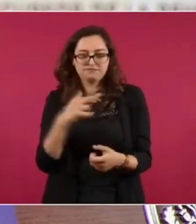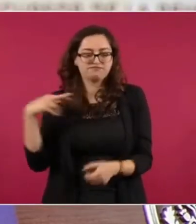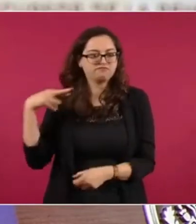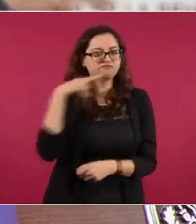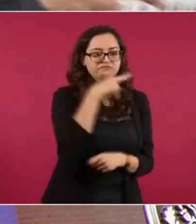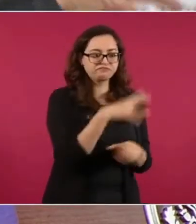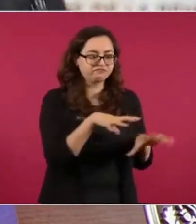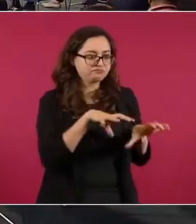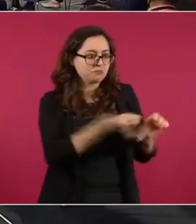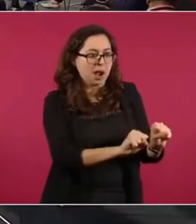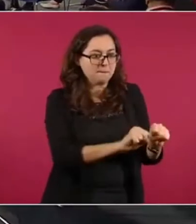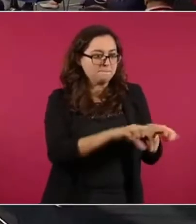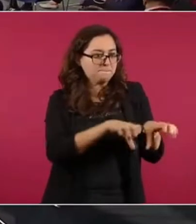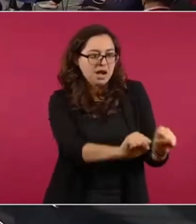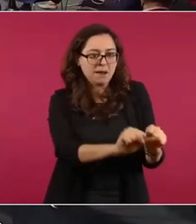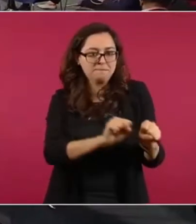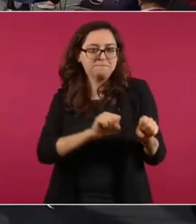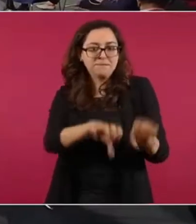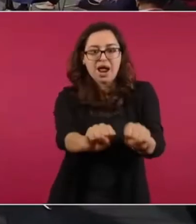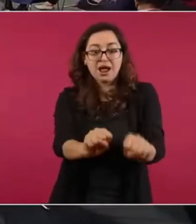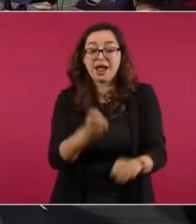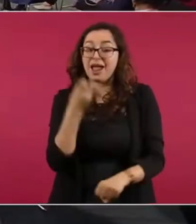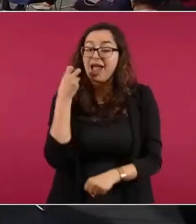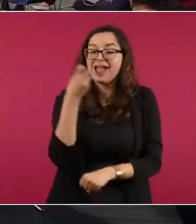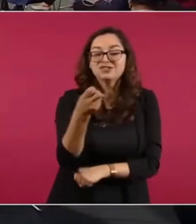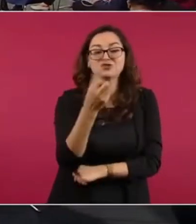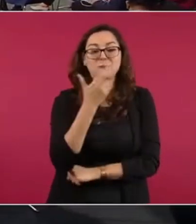Imagínense si